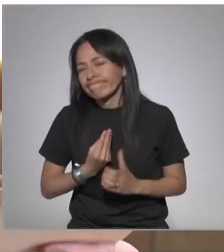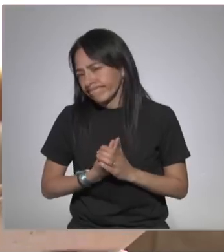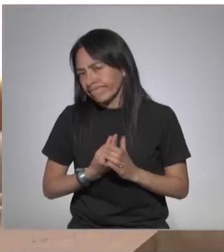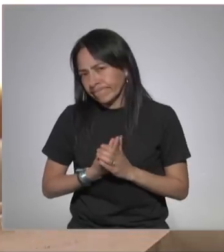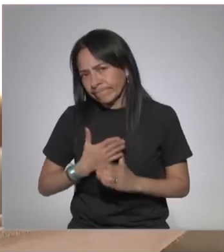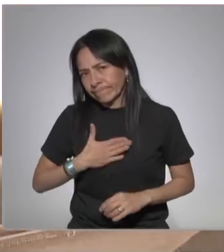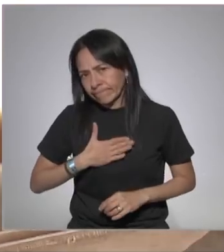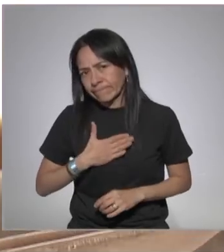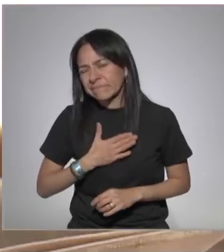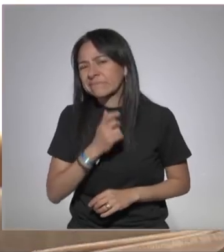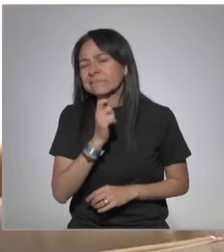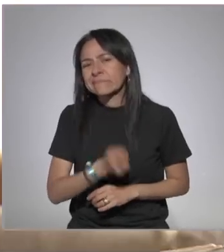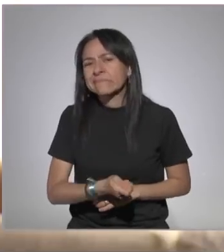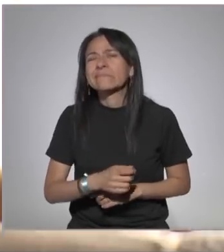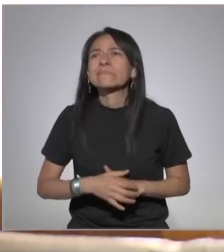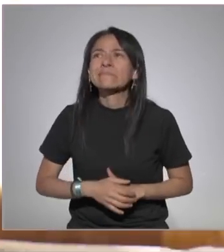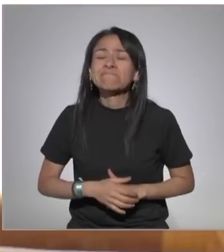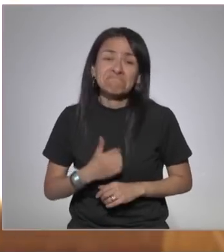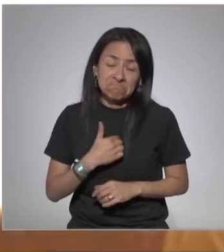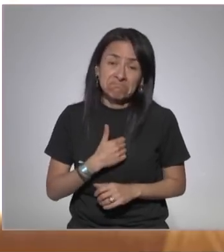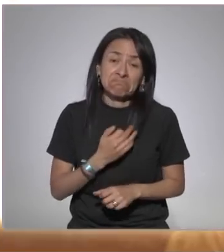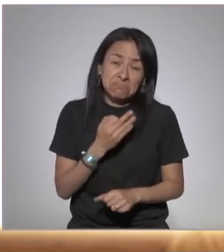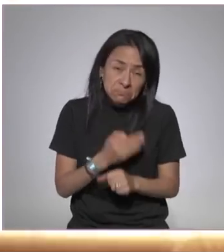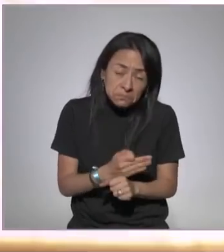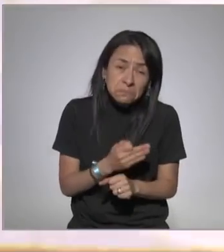pues yo he procurado ahorita